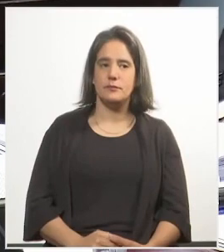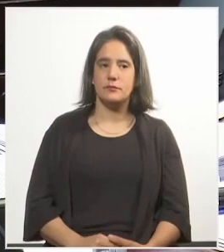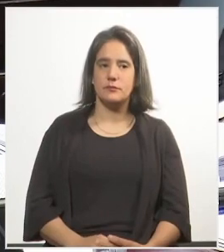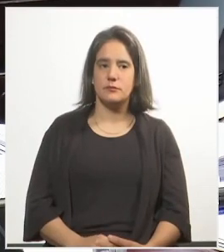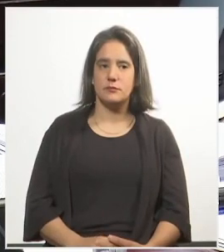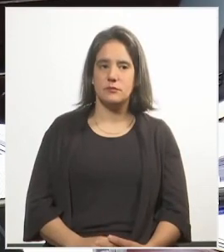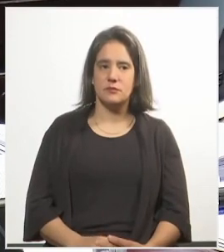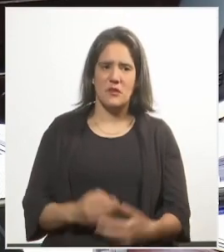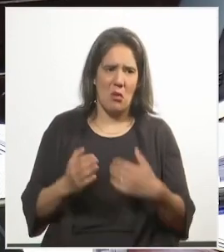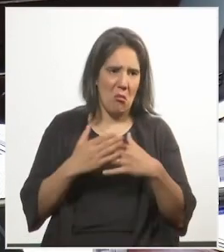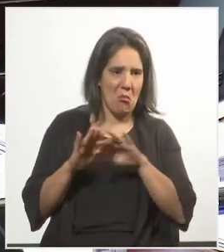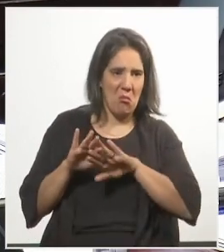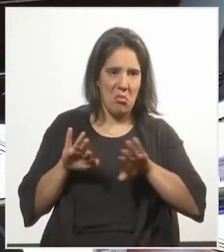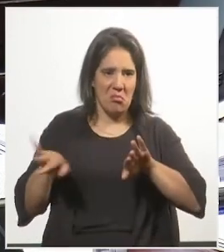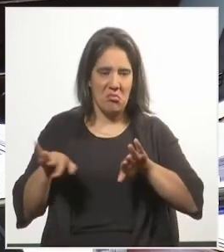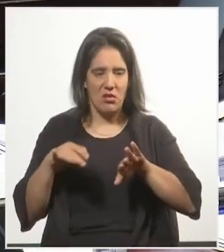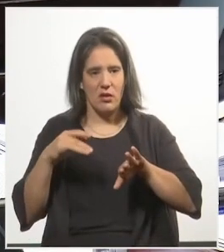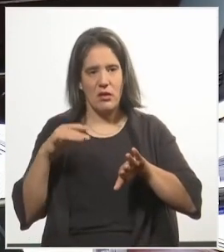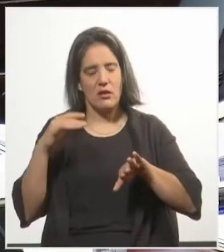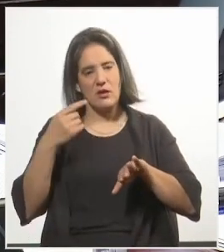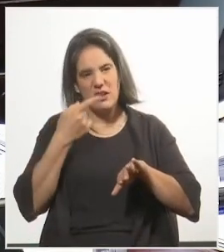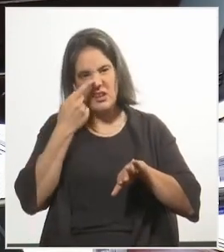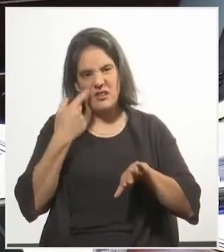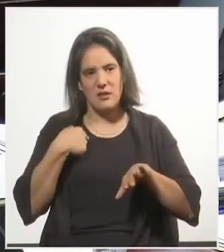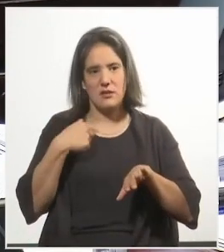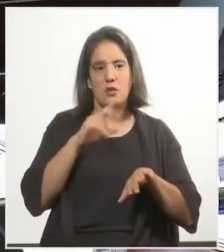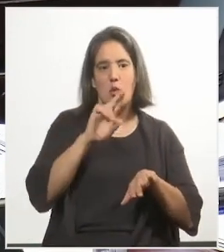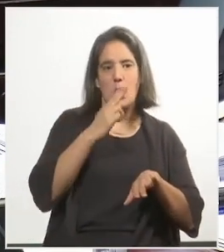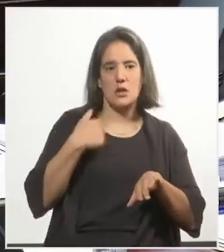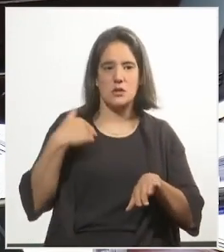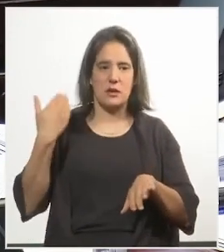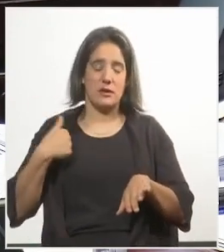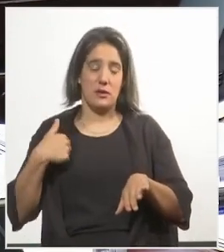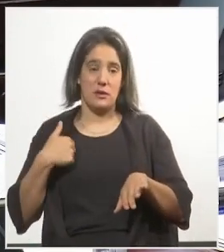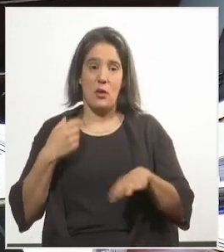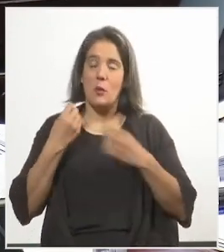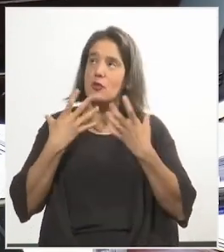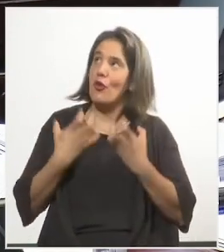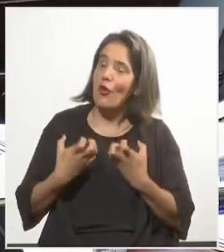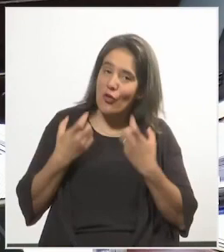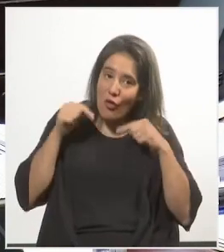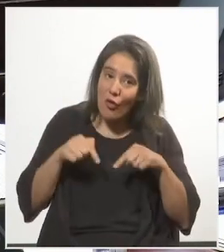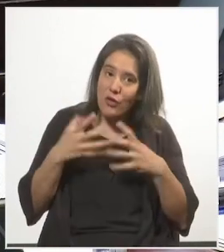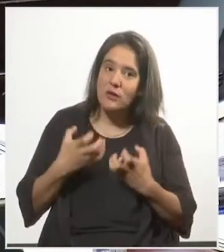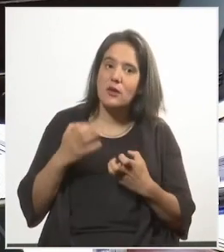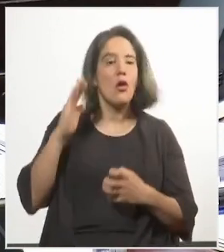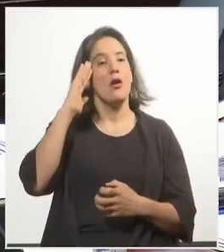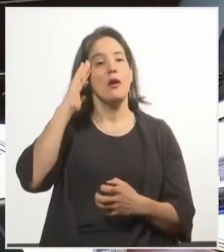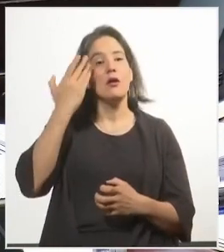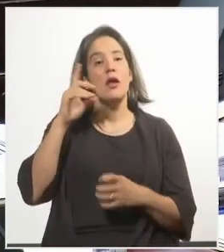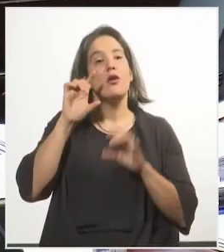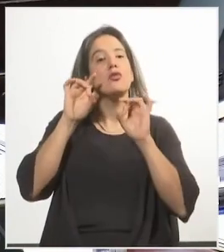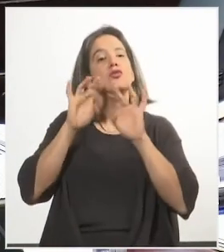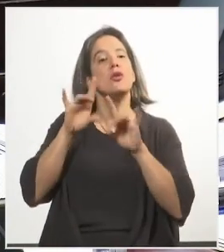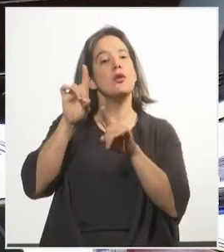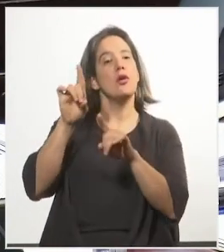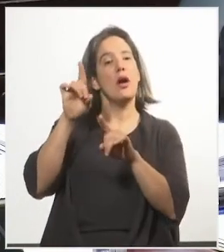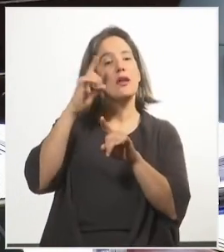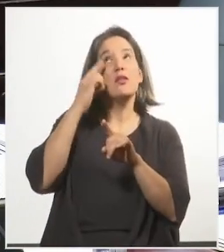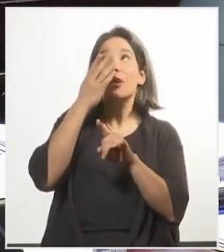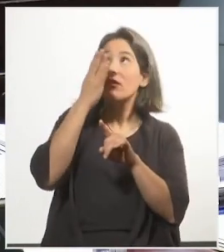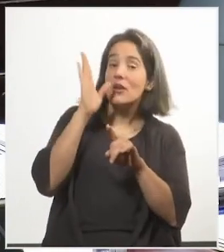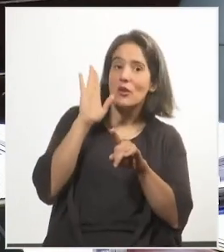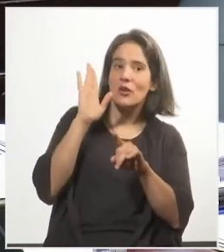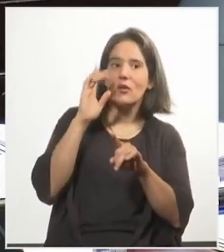ajenos a los verdaderos intereses de argentinos orientales. Por eso yo hoy quiero homenajear no solo a estos